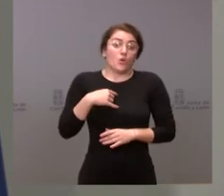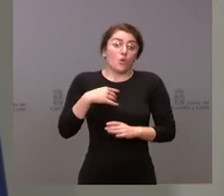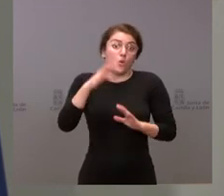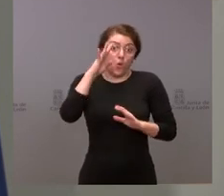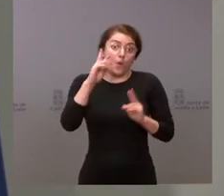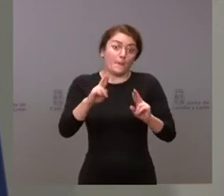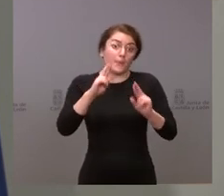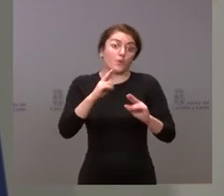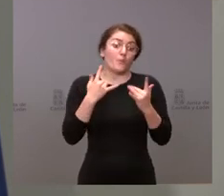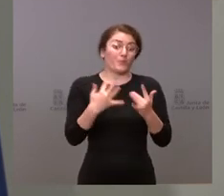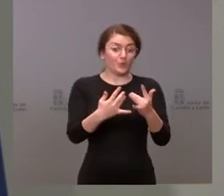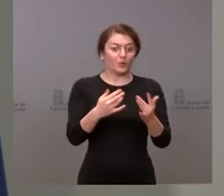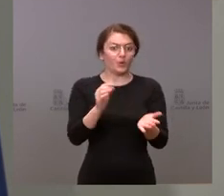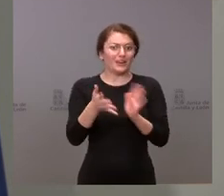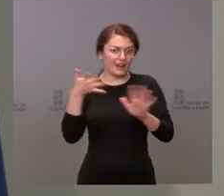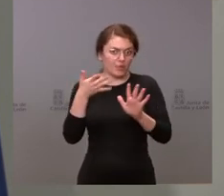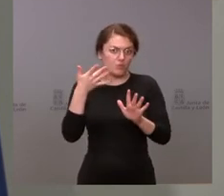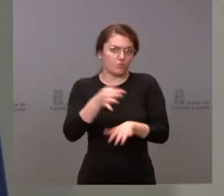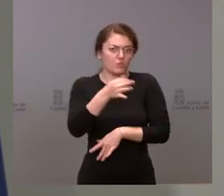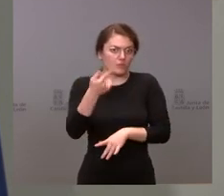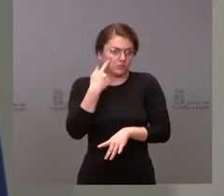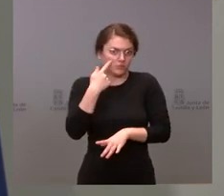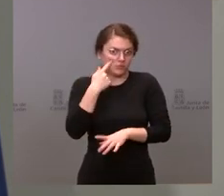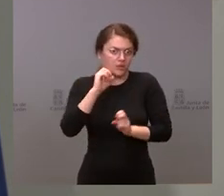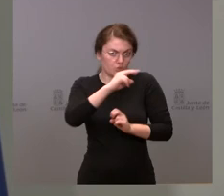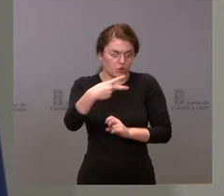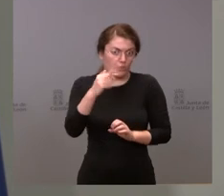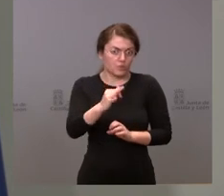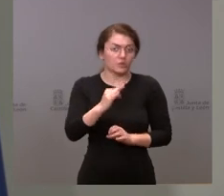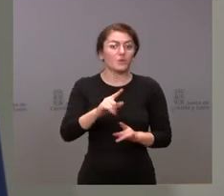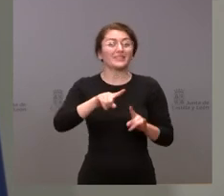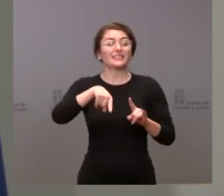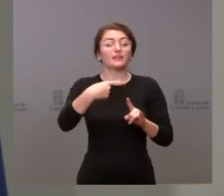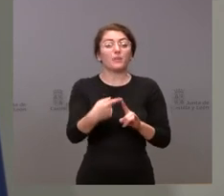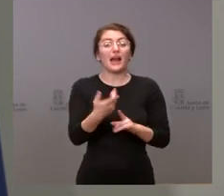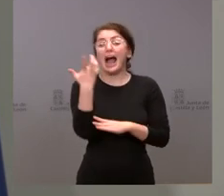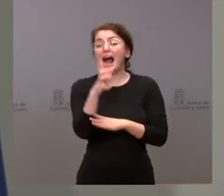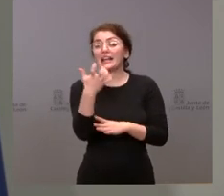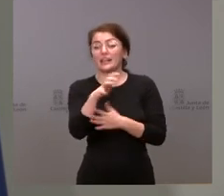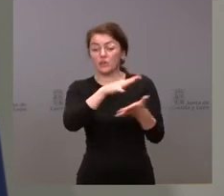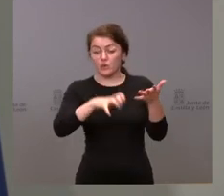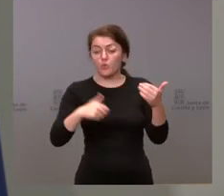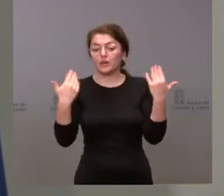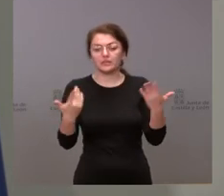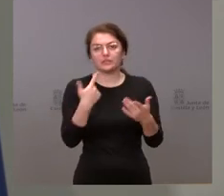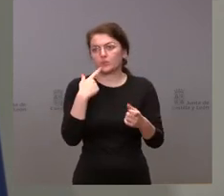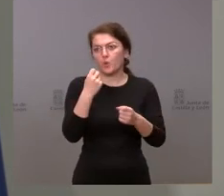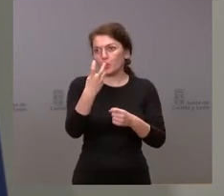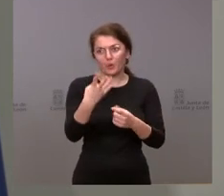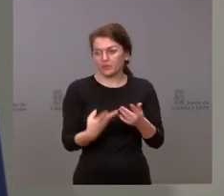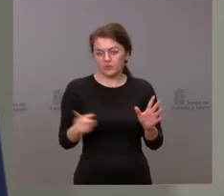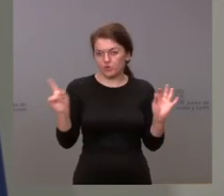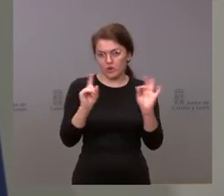al respecto y finalmente que cuantas alegaciones hemos presentado hemos presentar un documento completo no van numerada ni uno ni dos ni tres